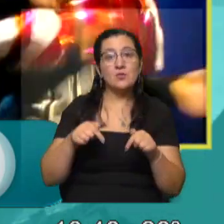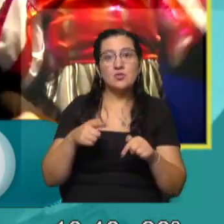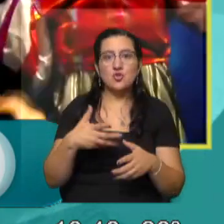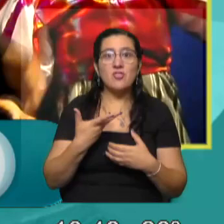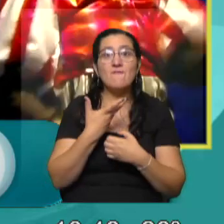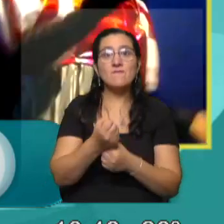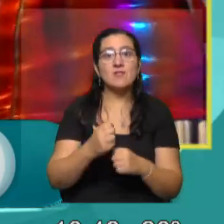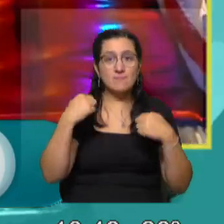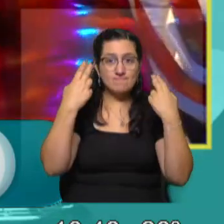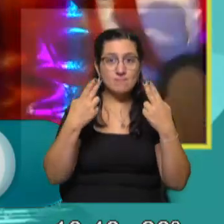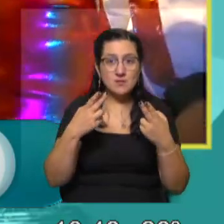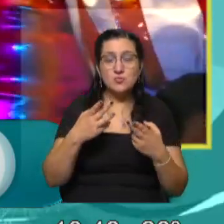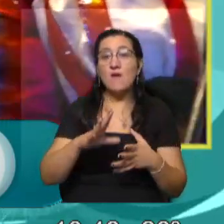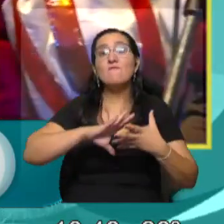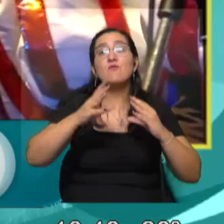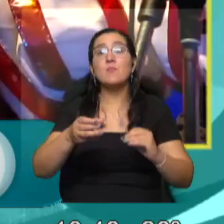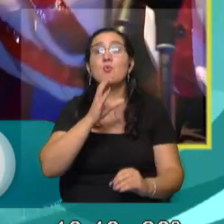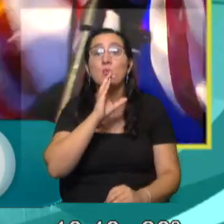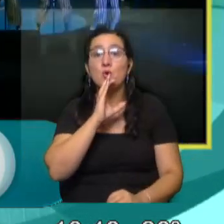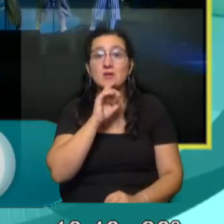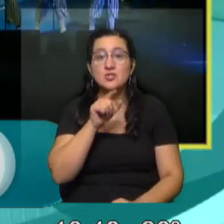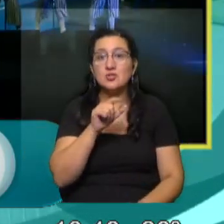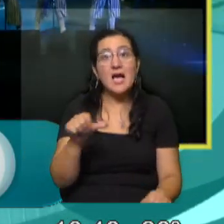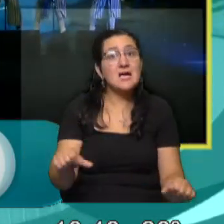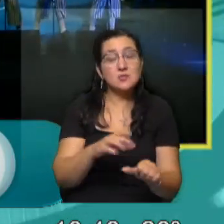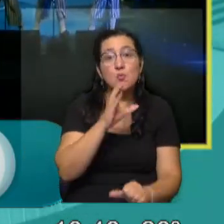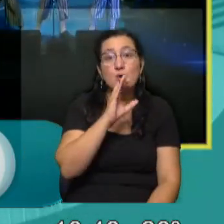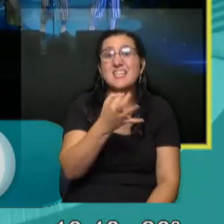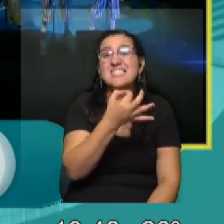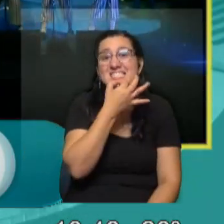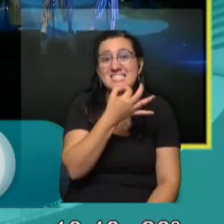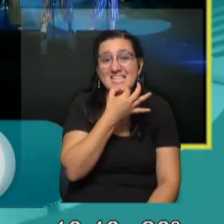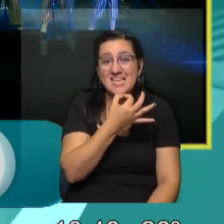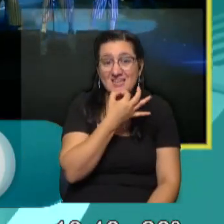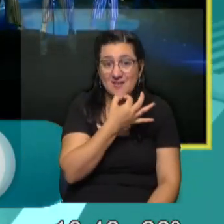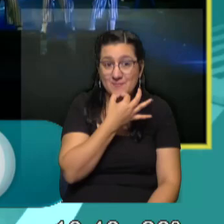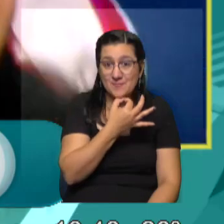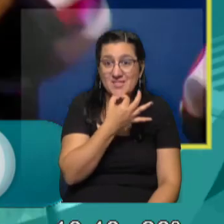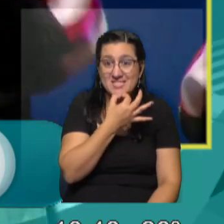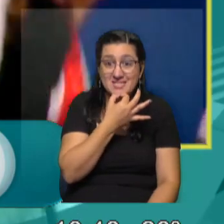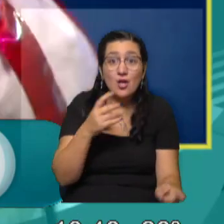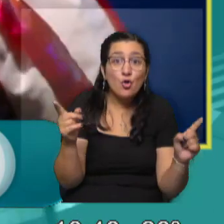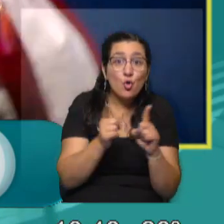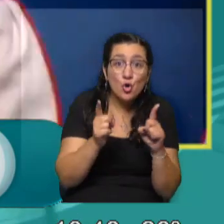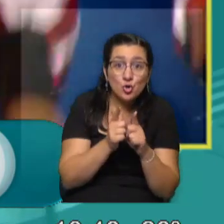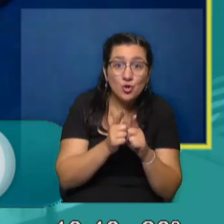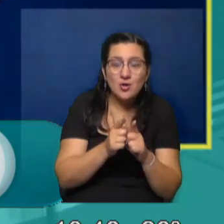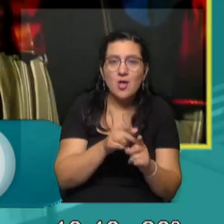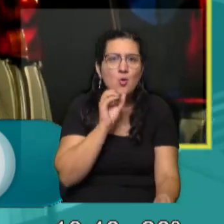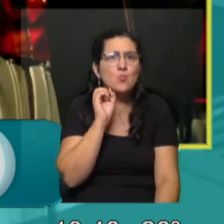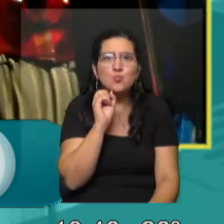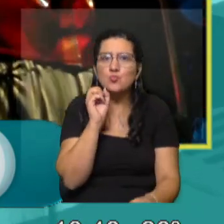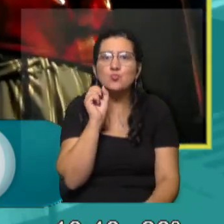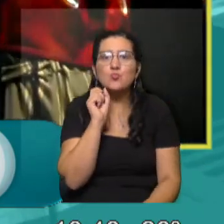defienden y reivindican, que es un tipo de humor. Fantoches hace un tipo de humor que es de chiste, de chiste corto, de remate, tiran muchos mucha chistes.